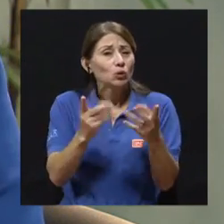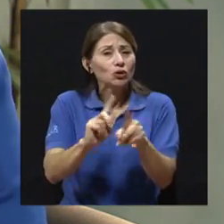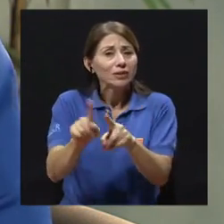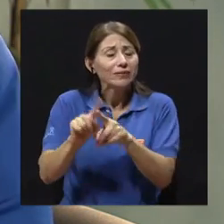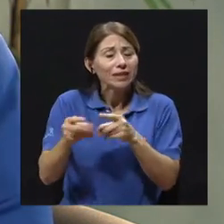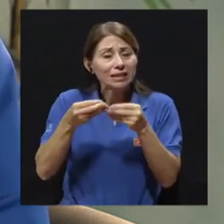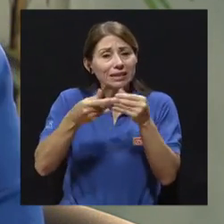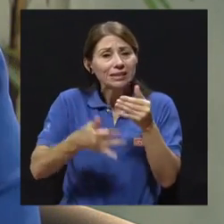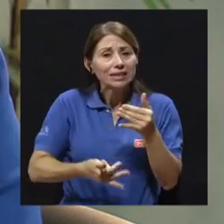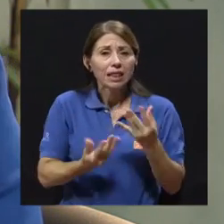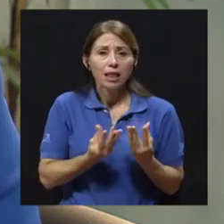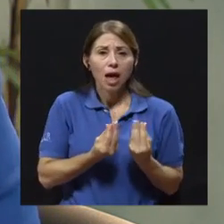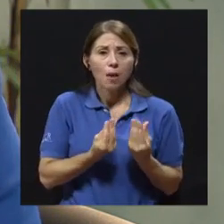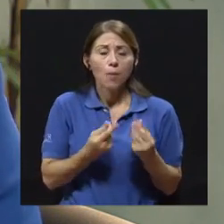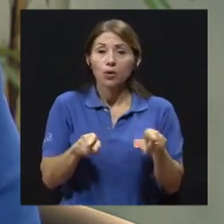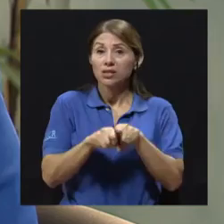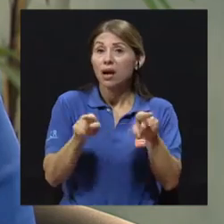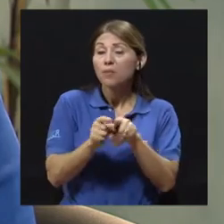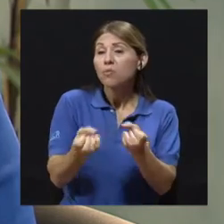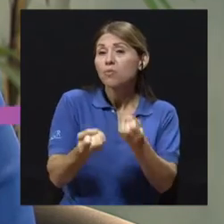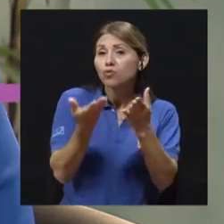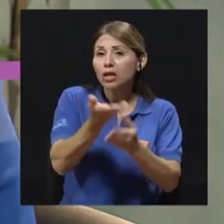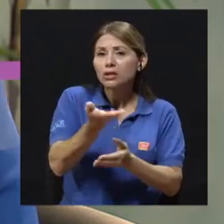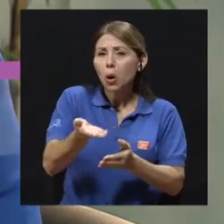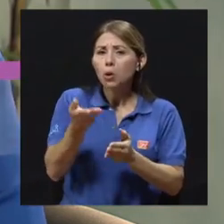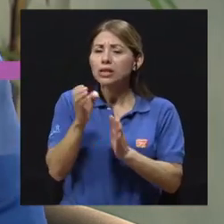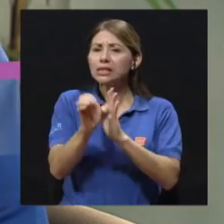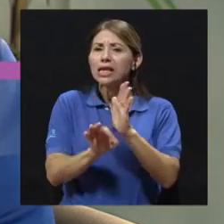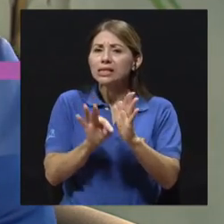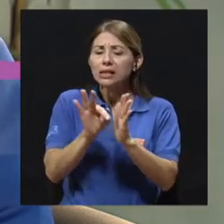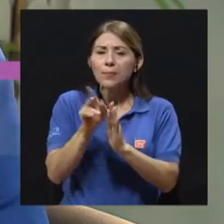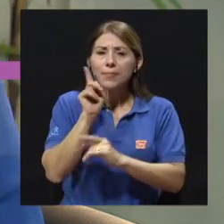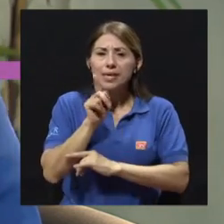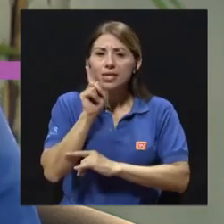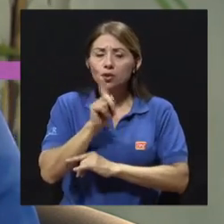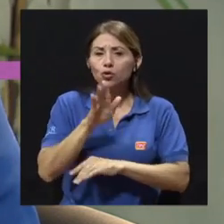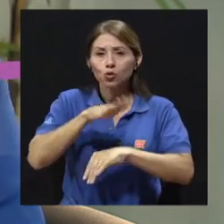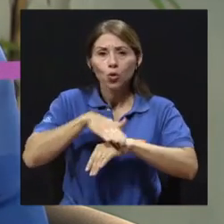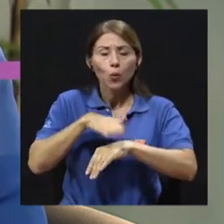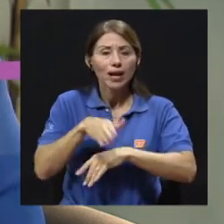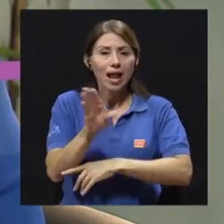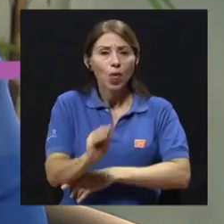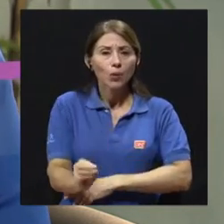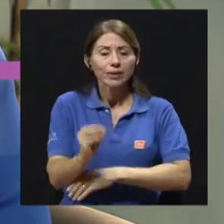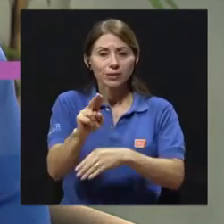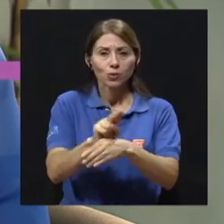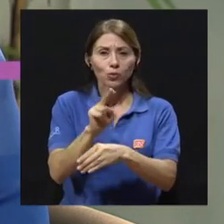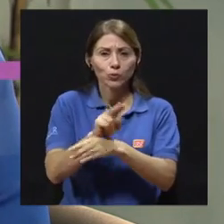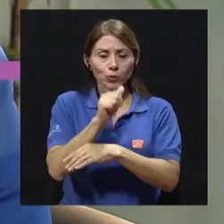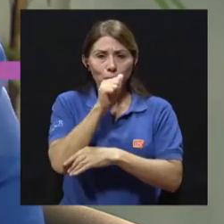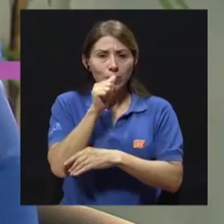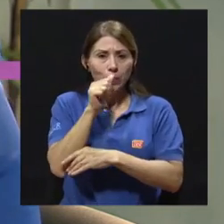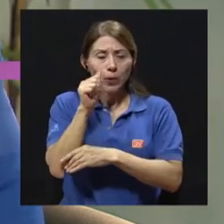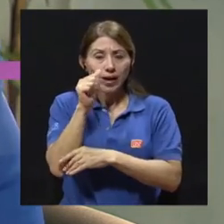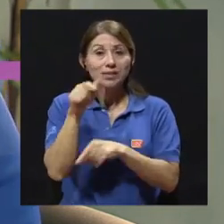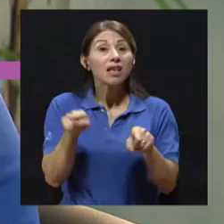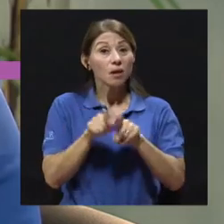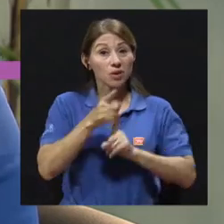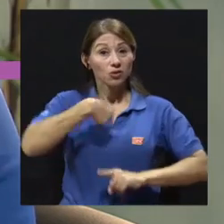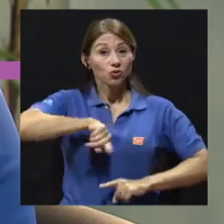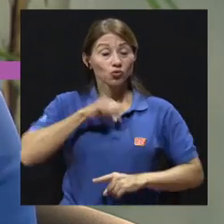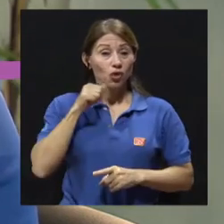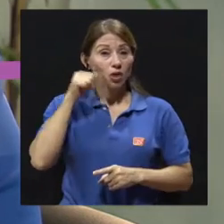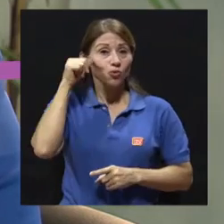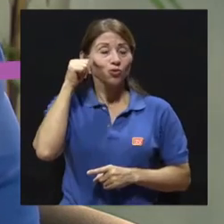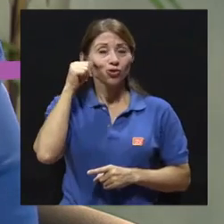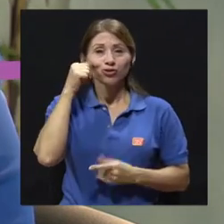tantos temores, tantos mitos también que hay alrededor de la adolescencia y el consumo de drogas. Los adultos también desconocemos tanto, Saúl, que